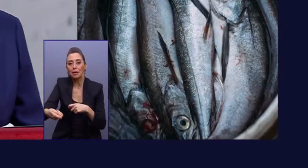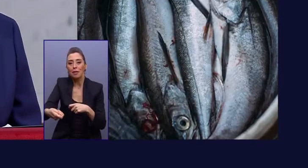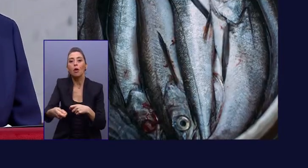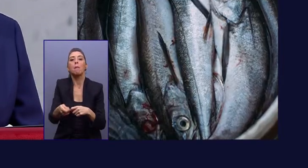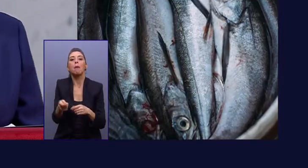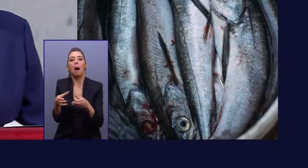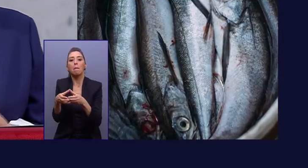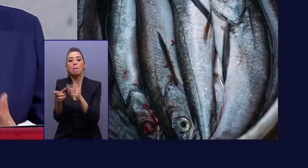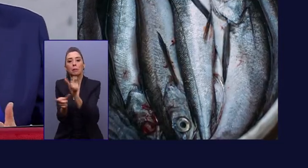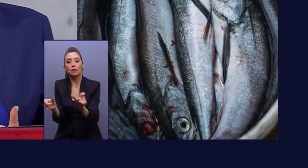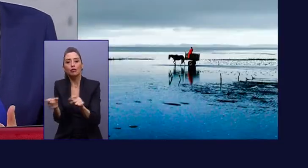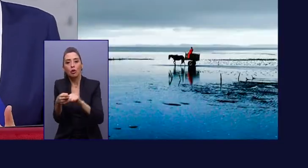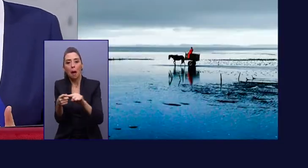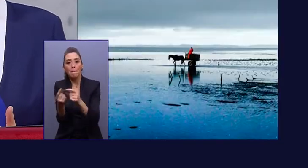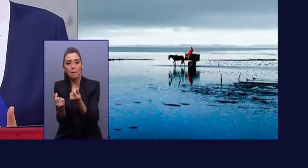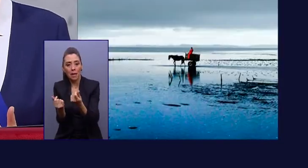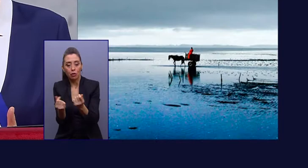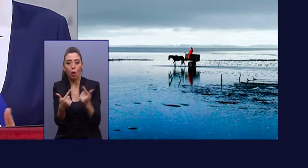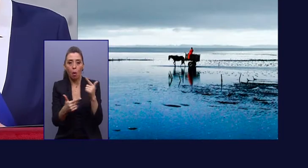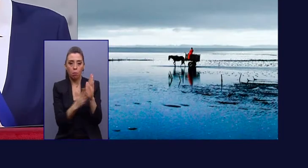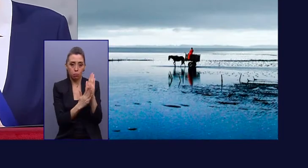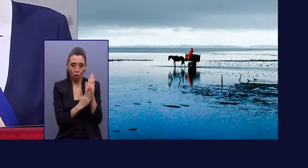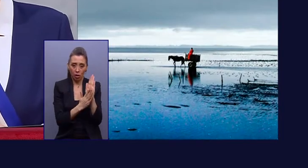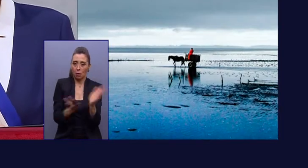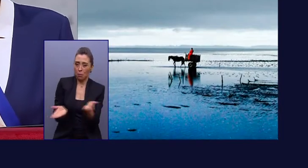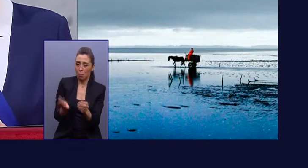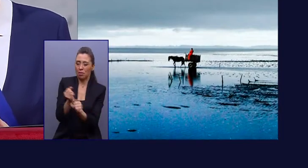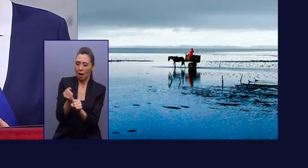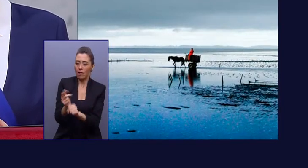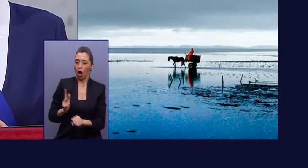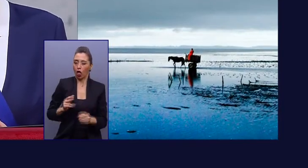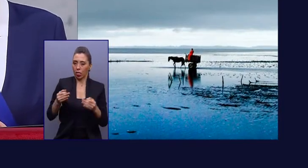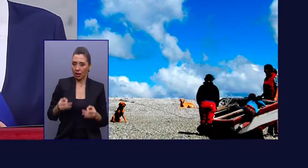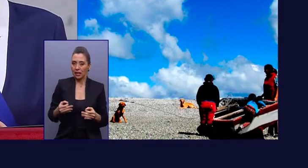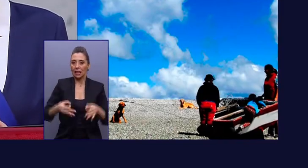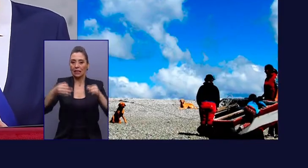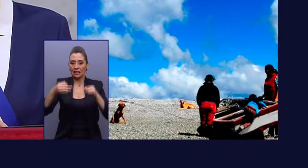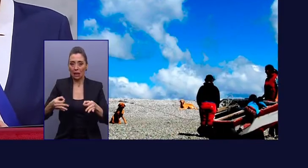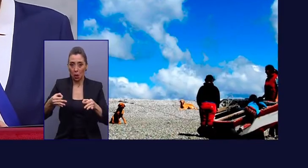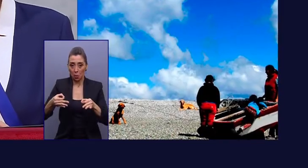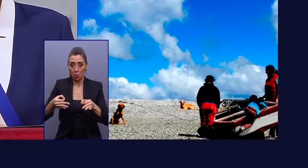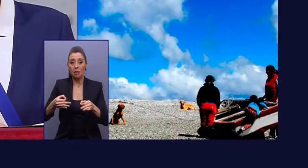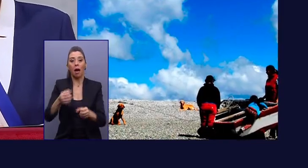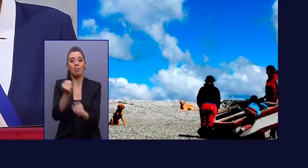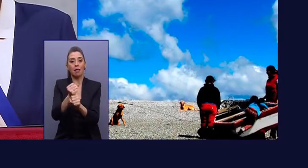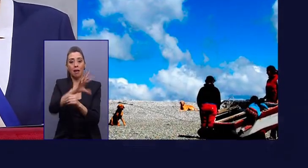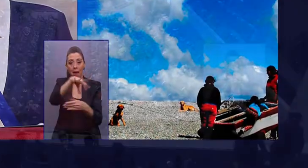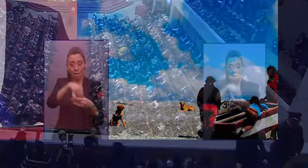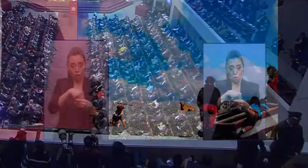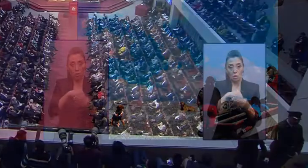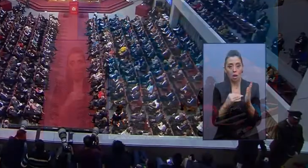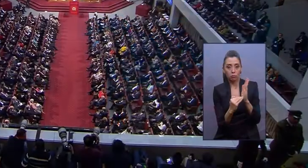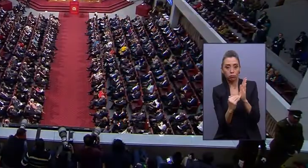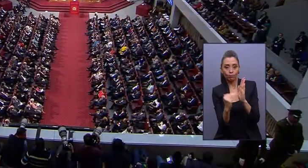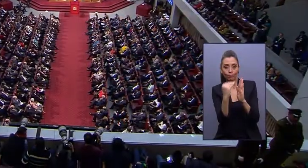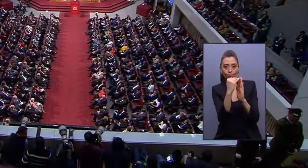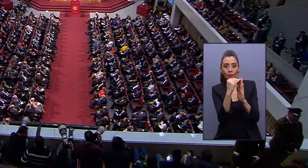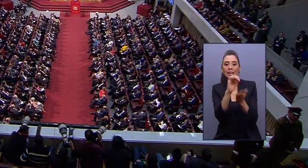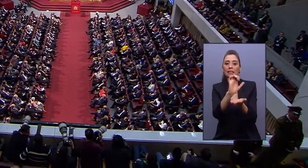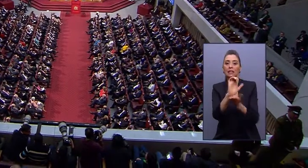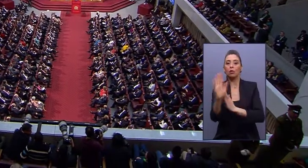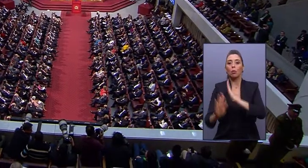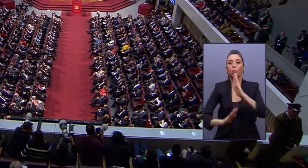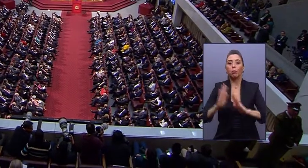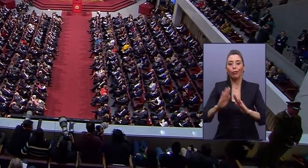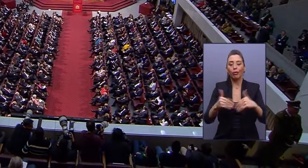medios. Con políticas que promueven el trabajo decente, la seguridad y salud laboral, hemos avanzado para lograr un Estado que